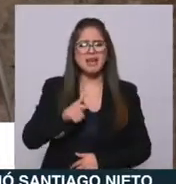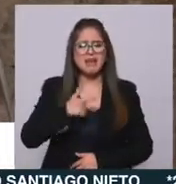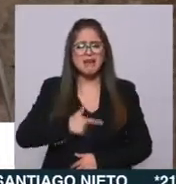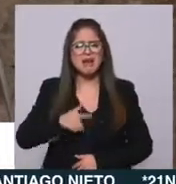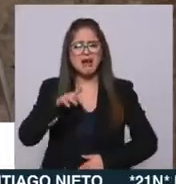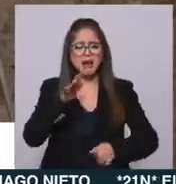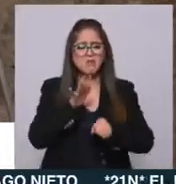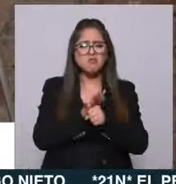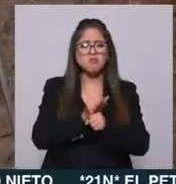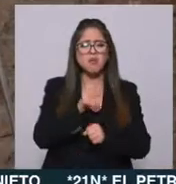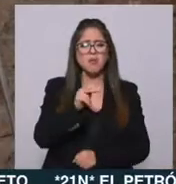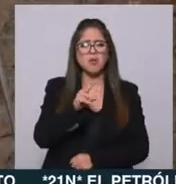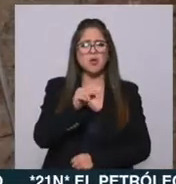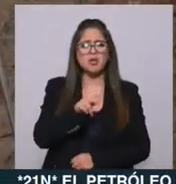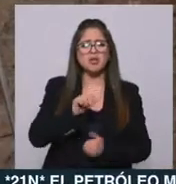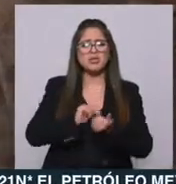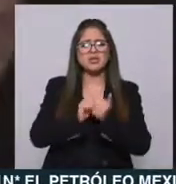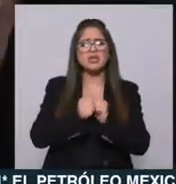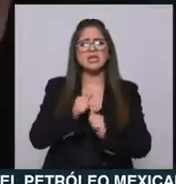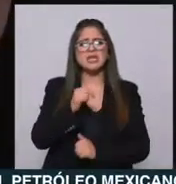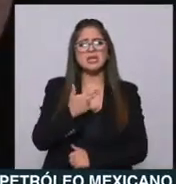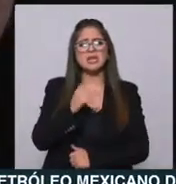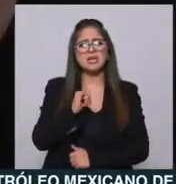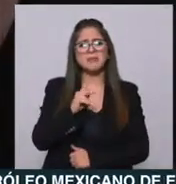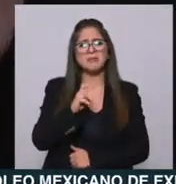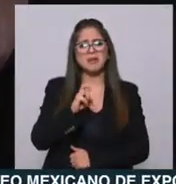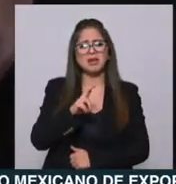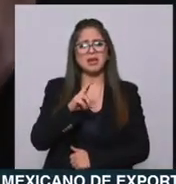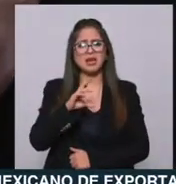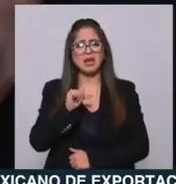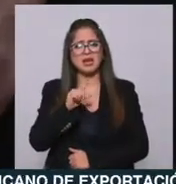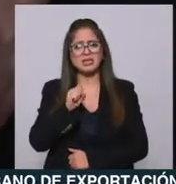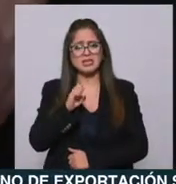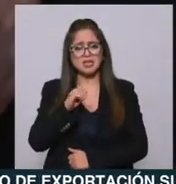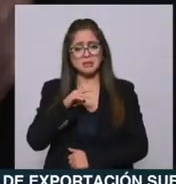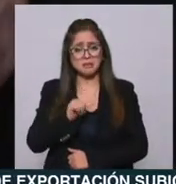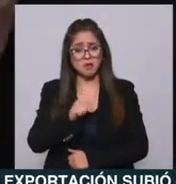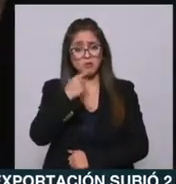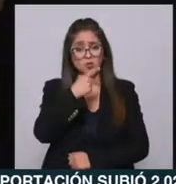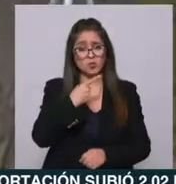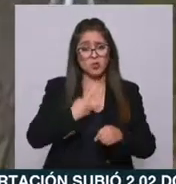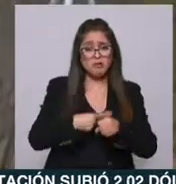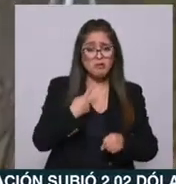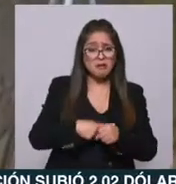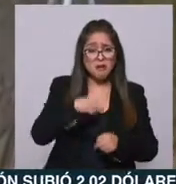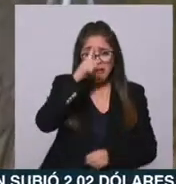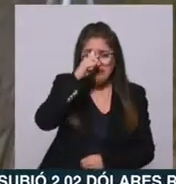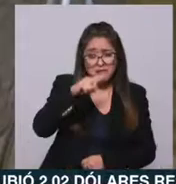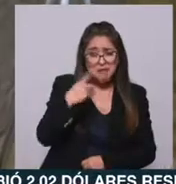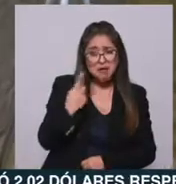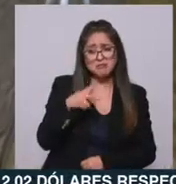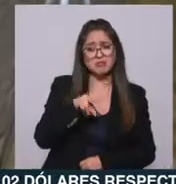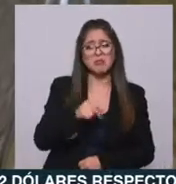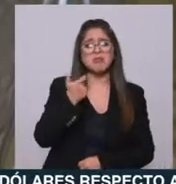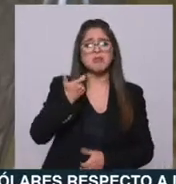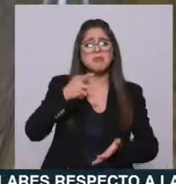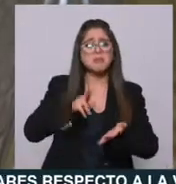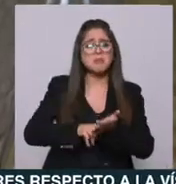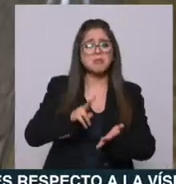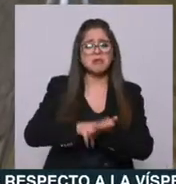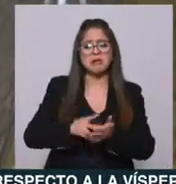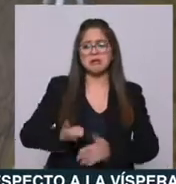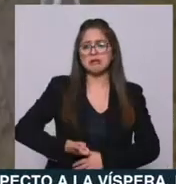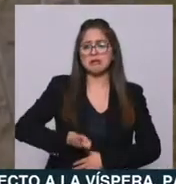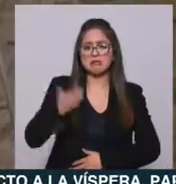atoran y obviamente la hipercalcemia. Luchar contra esta enfermedad no es fácil, pues el costo de medicamentos o tratamientos es